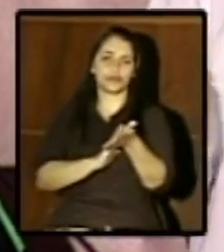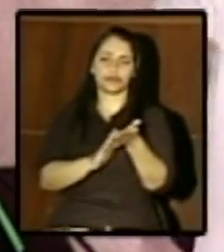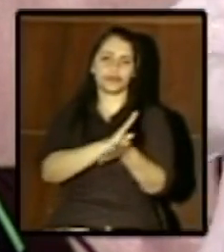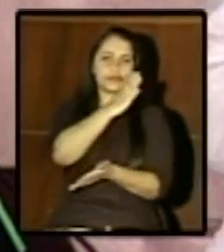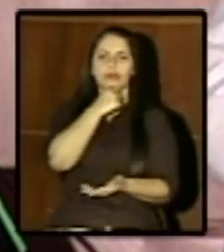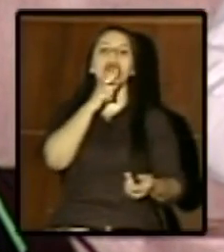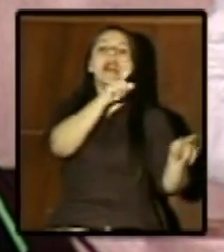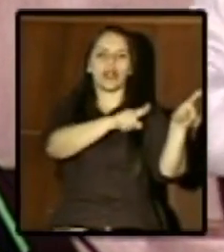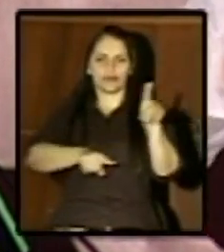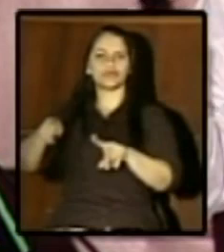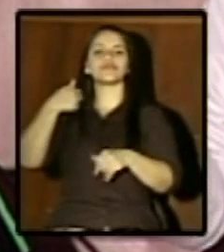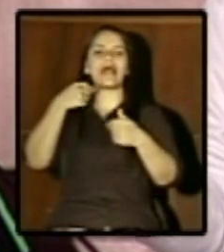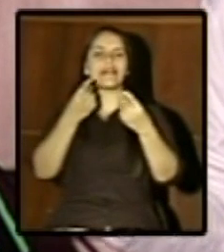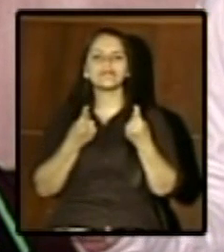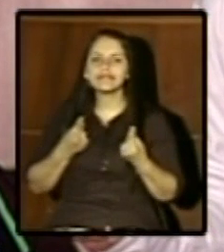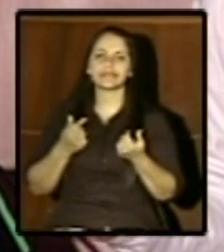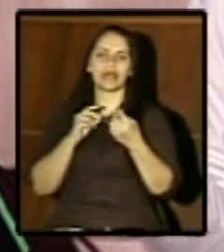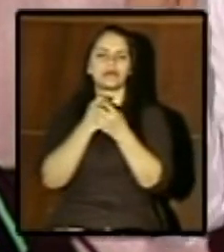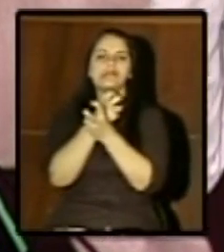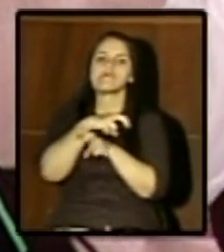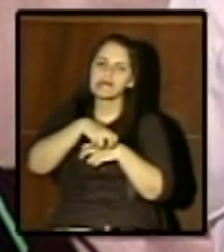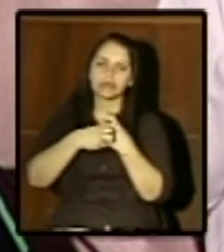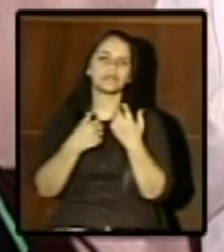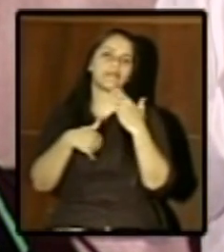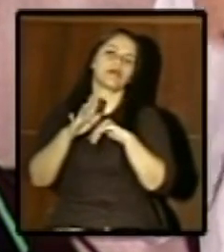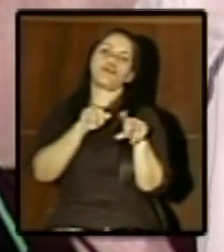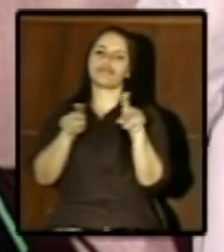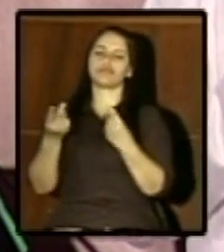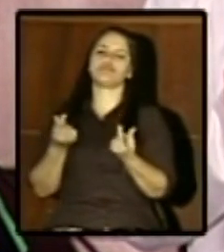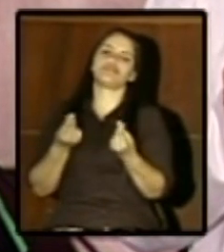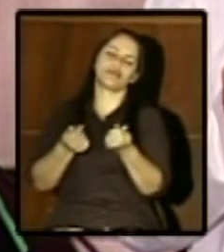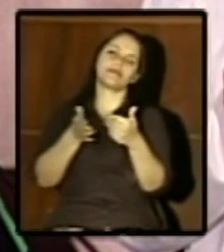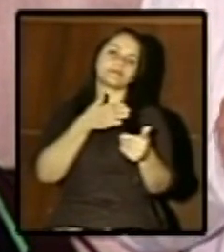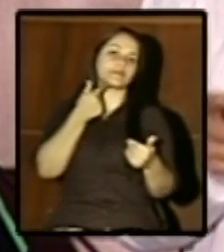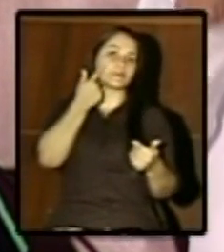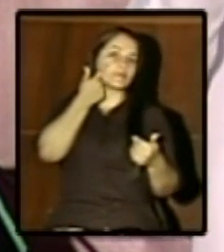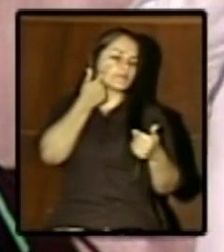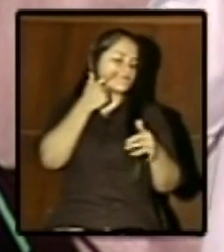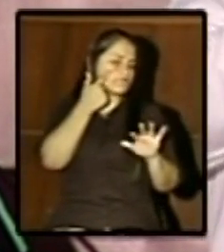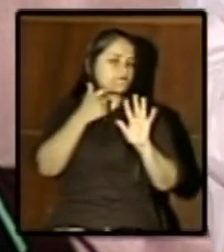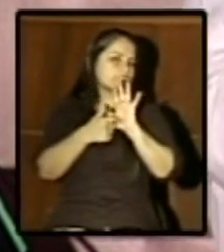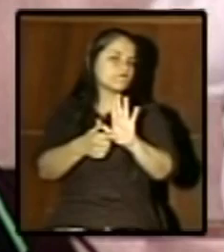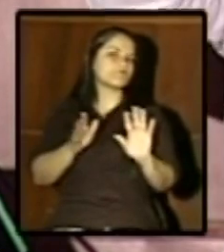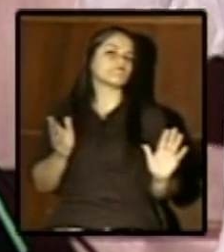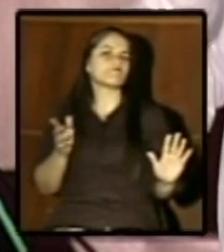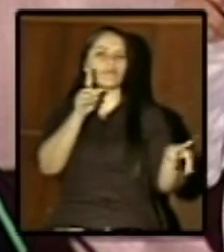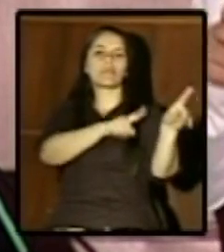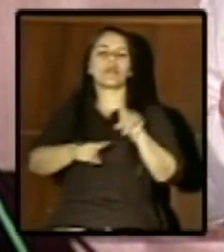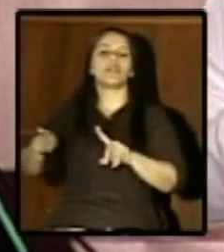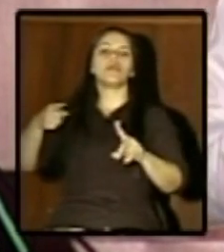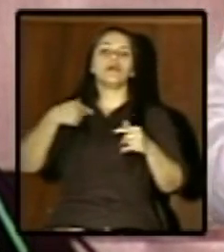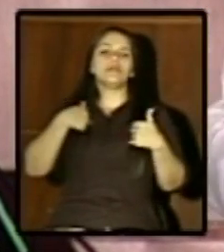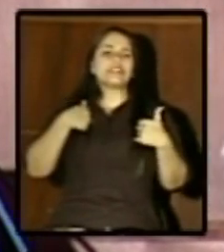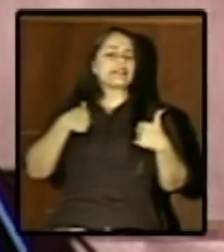80 ya tienen artrosis, no hay nada que hacer. Habrán unos que progresen más rápido, habrán otros que no, y una cosa importante, y eso sí no se ha podido